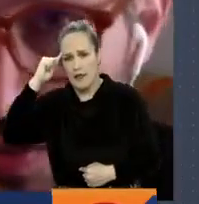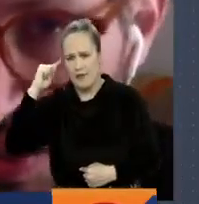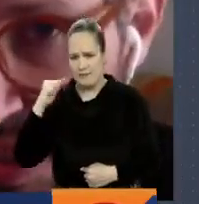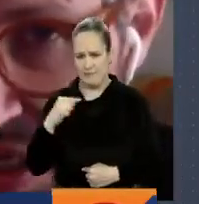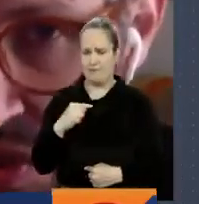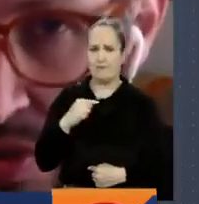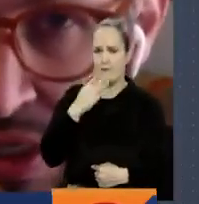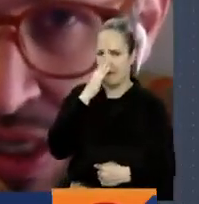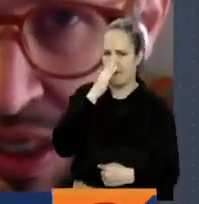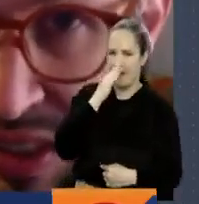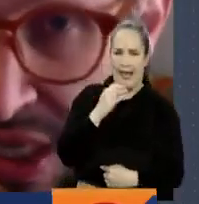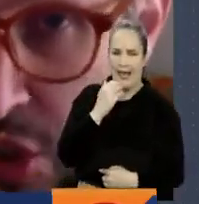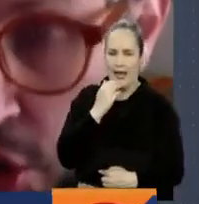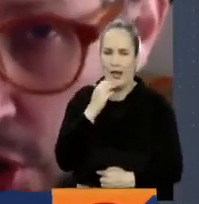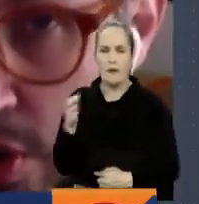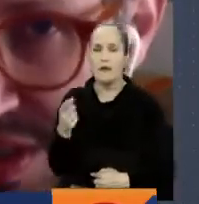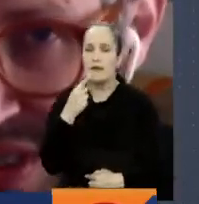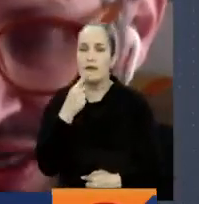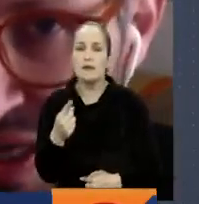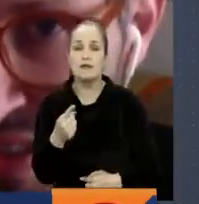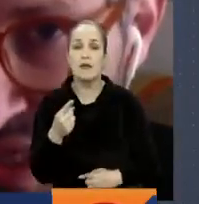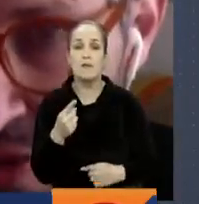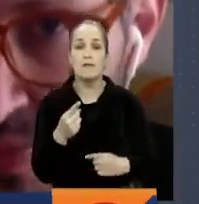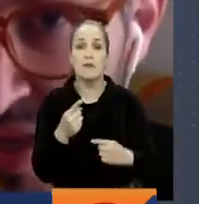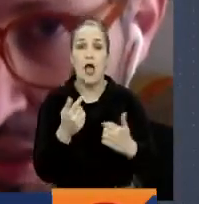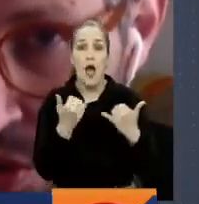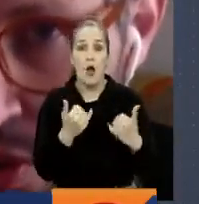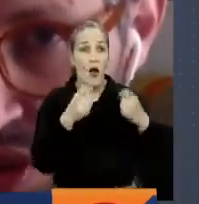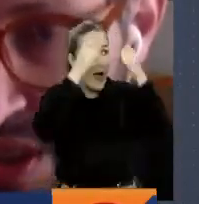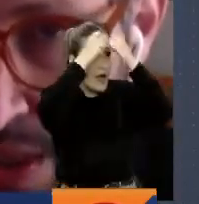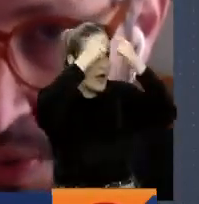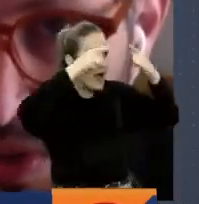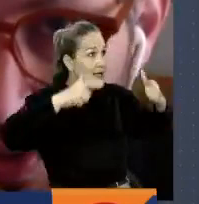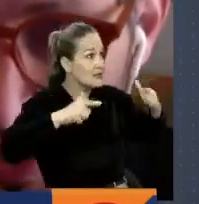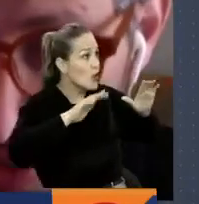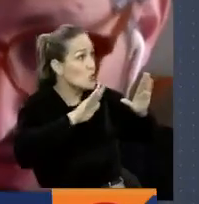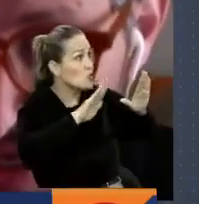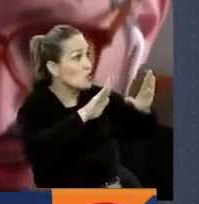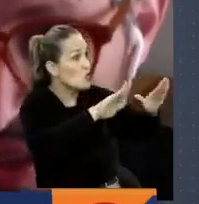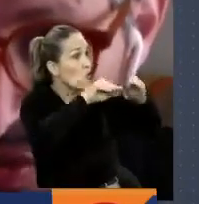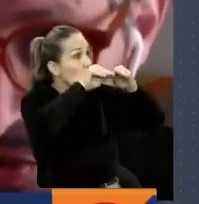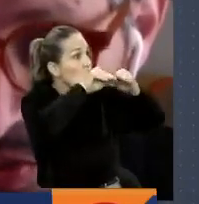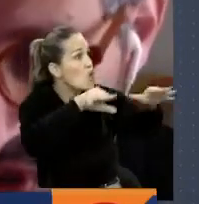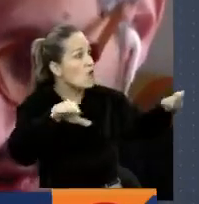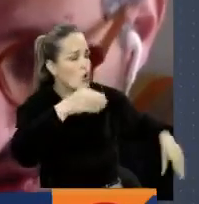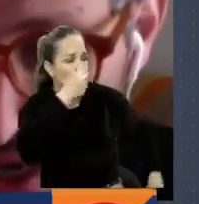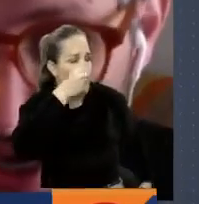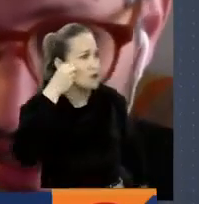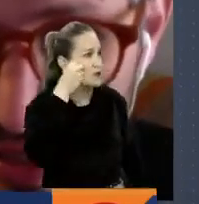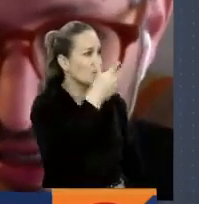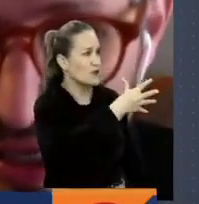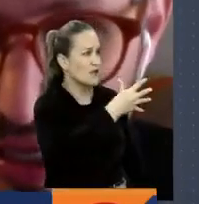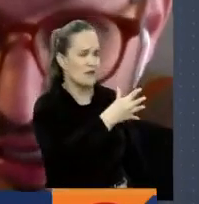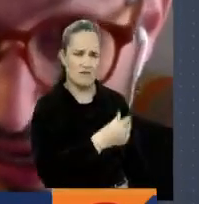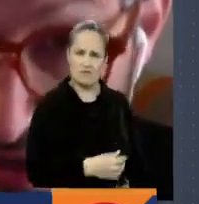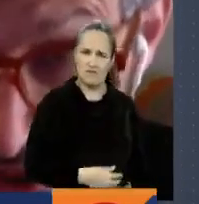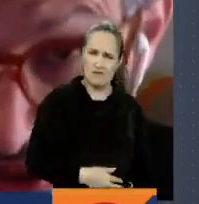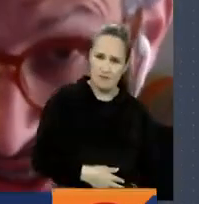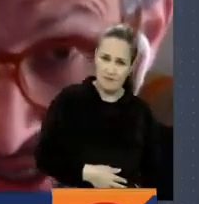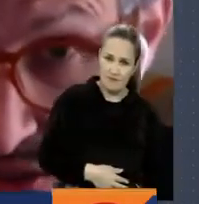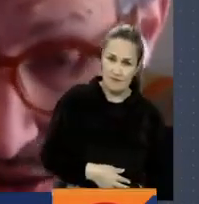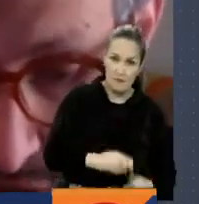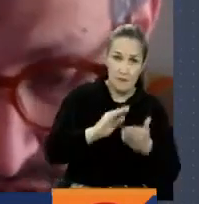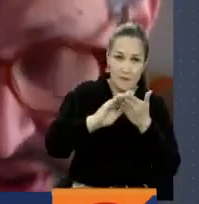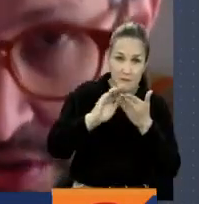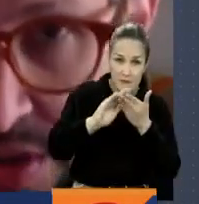cuestionables como este hecho de que todo lo que sea del estado de que todo lo que sea público es ineficiente y es corrupto y recordar a la gente que los